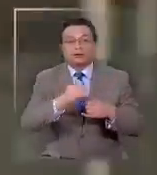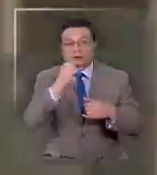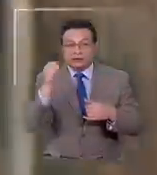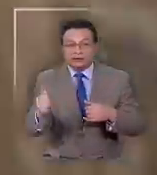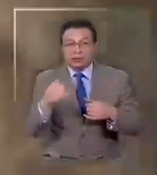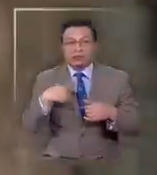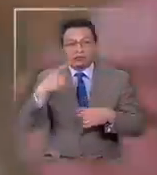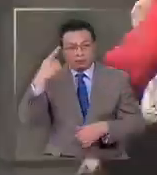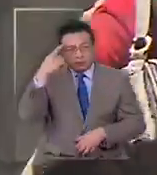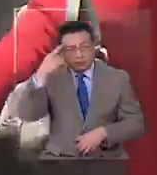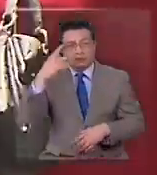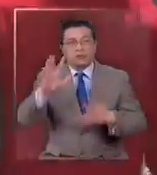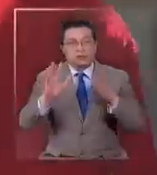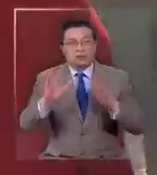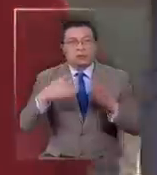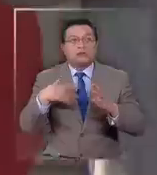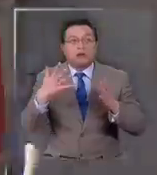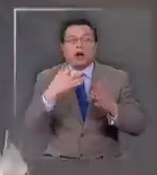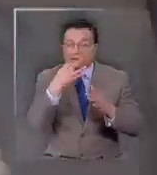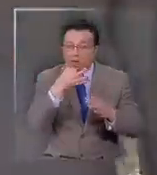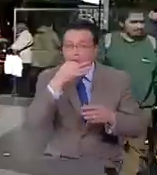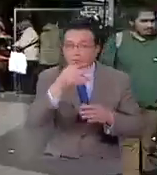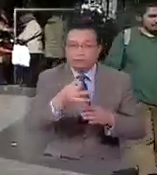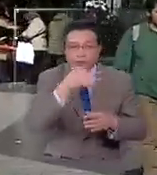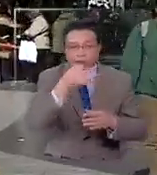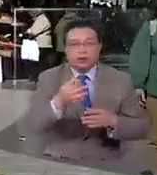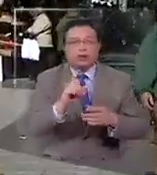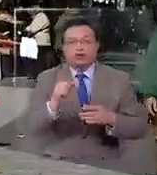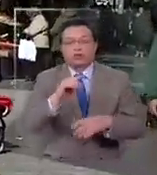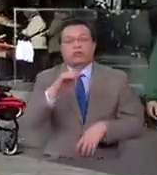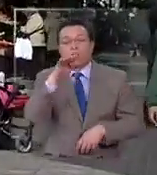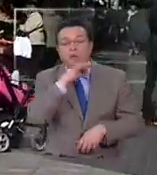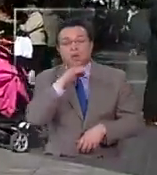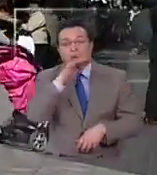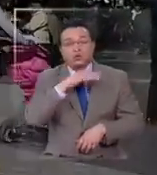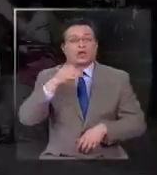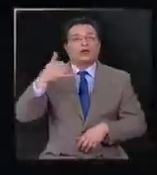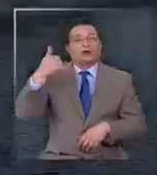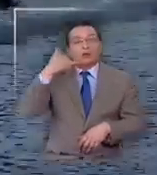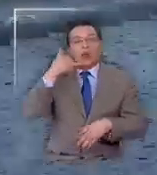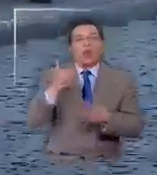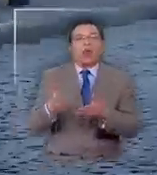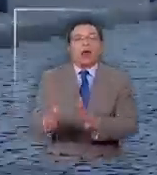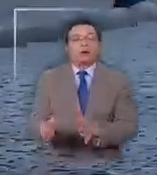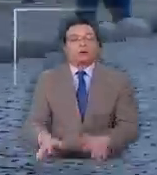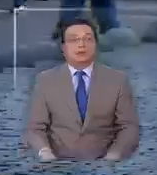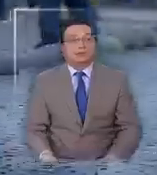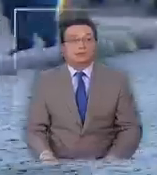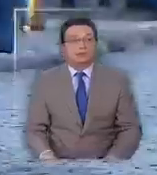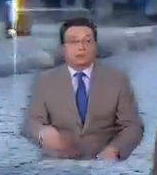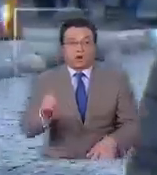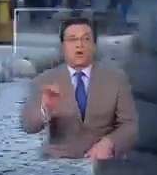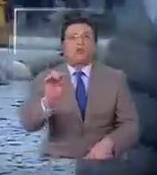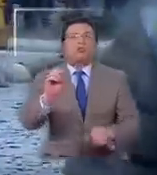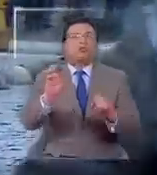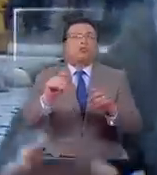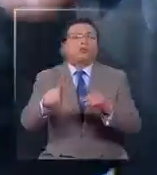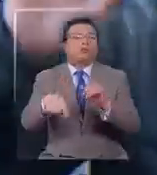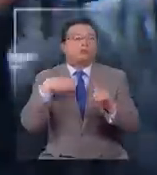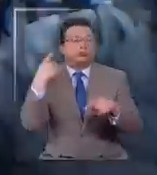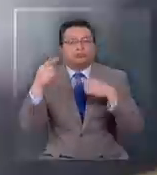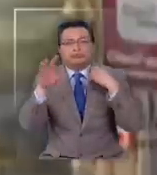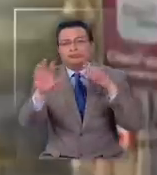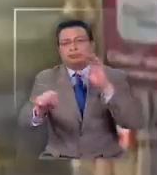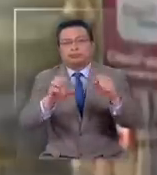una de las personas que más les recomendaba que no usaran el celular en la calle y así han caído muchos el paseo ahumada